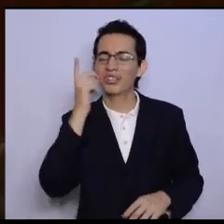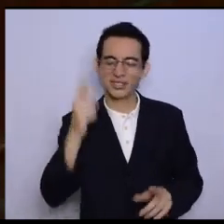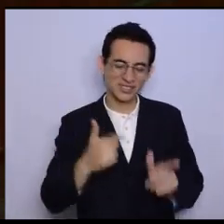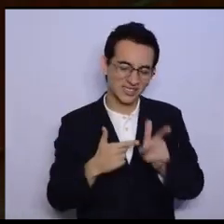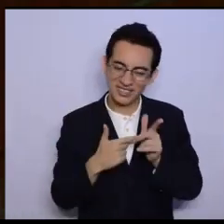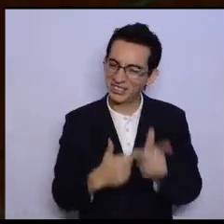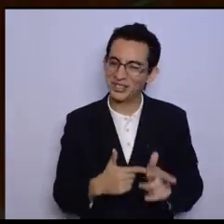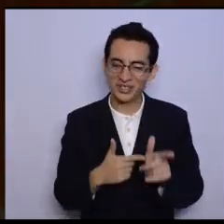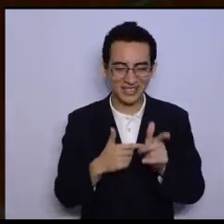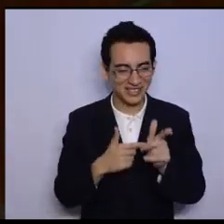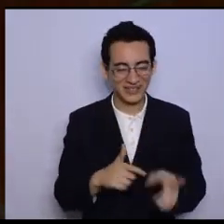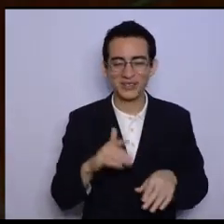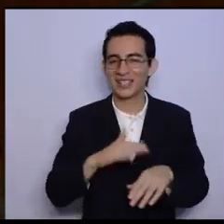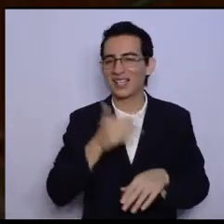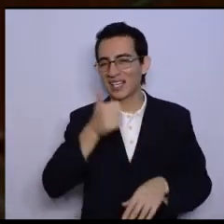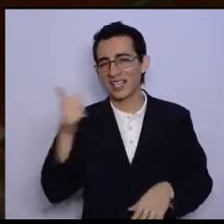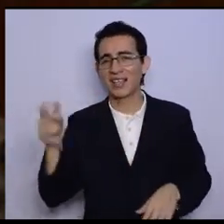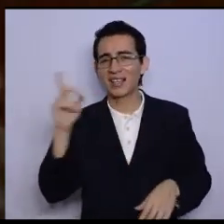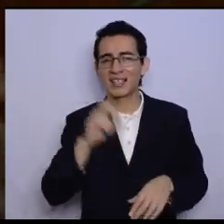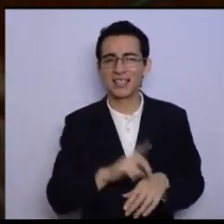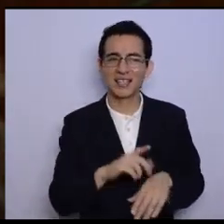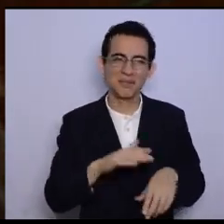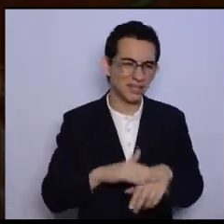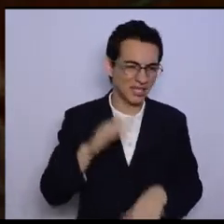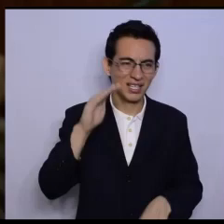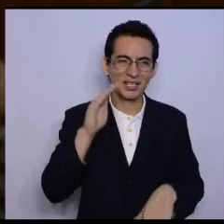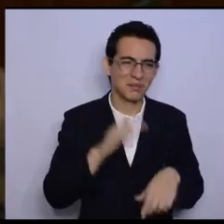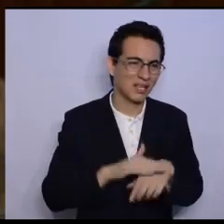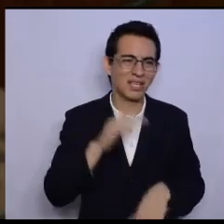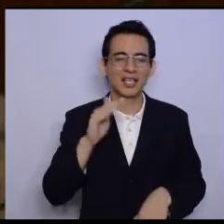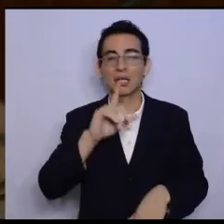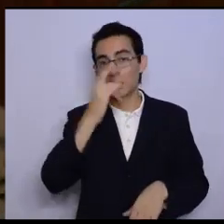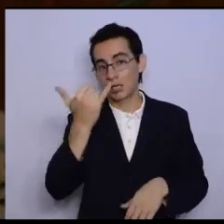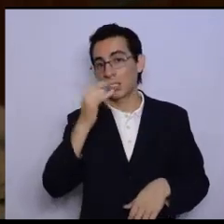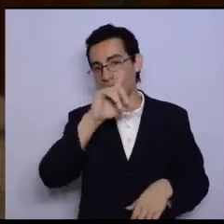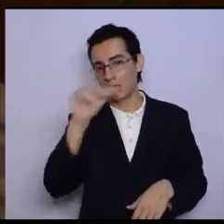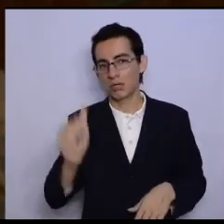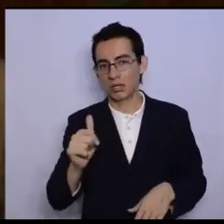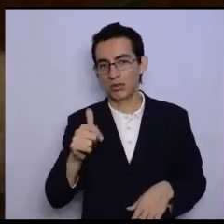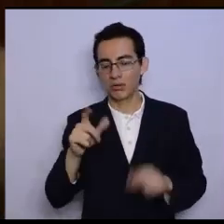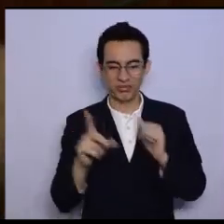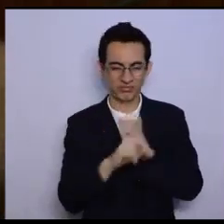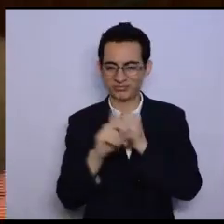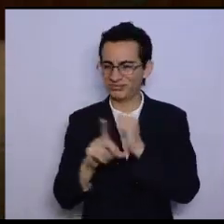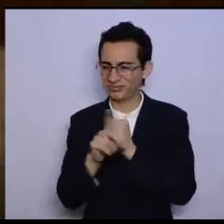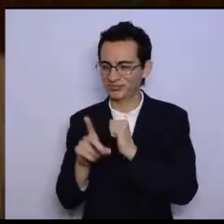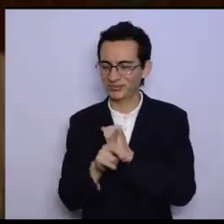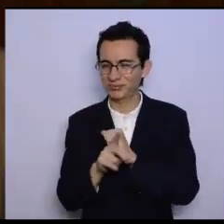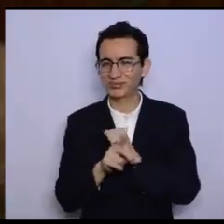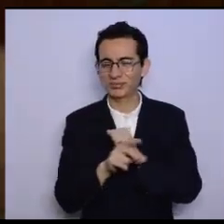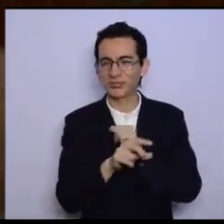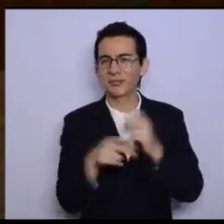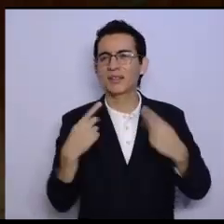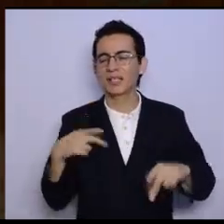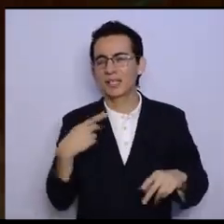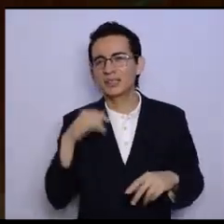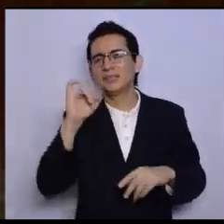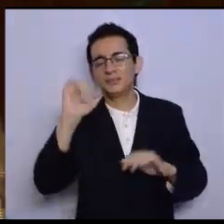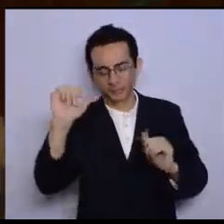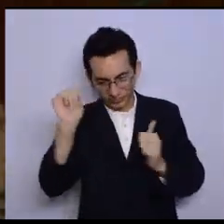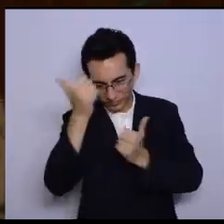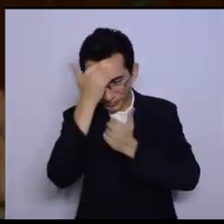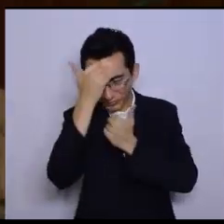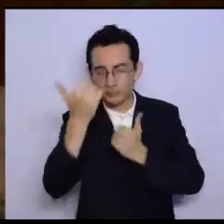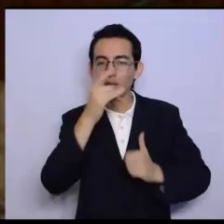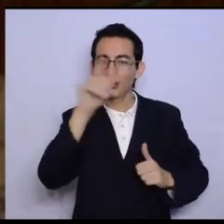su profeta y se lo tragó, y ya estando ahí ya estaba en una situación, finalmente se arrepiente y